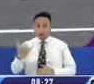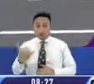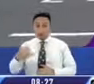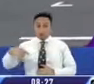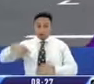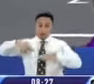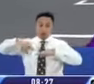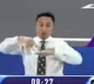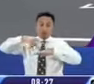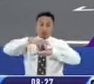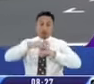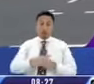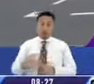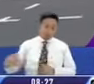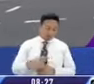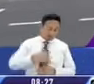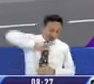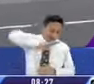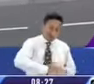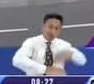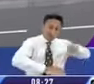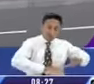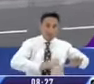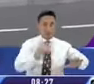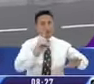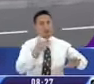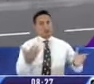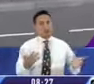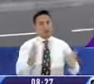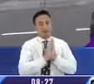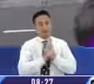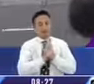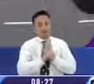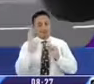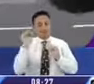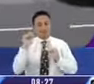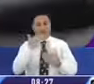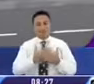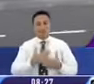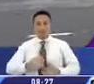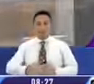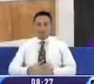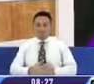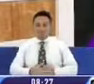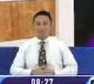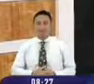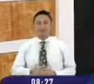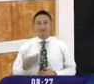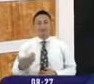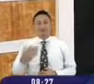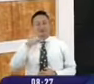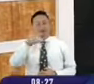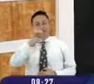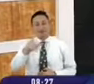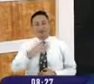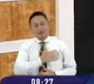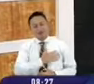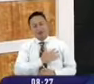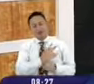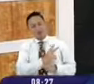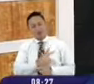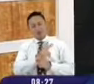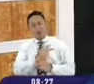venga y pise las plantitas. Con esta información regreso con ustedes. Buenos días. Gracias, Don Topo. Mejórese, mejórese, por favor. Lindo esto